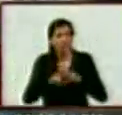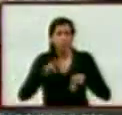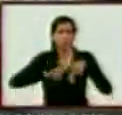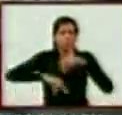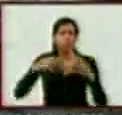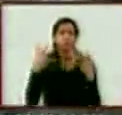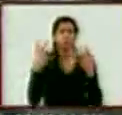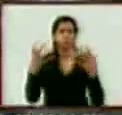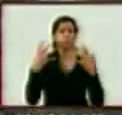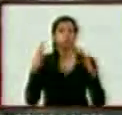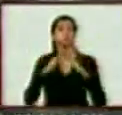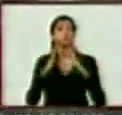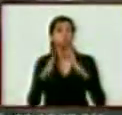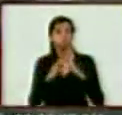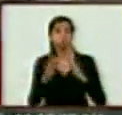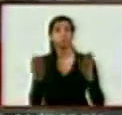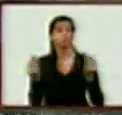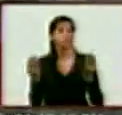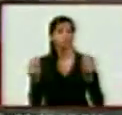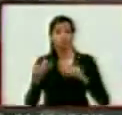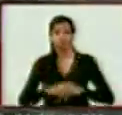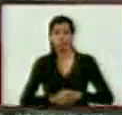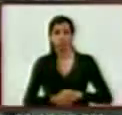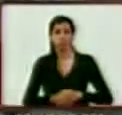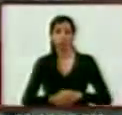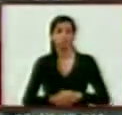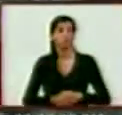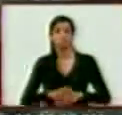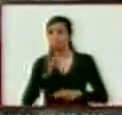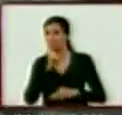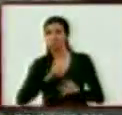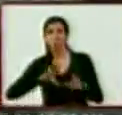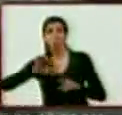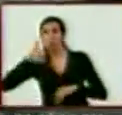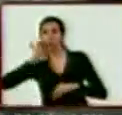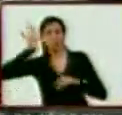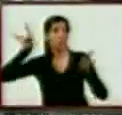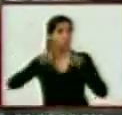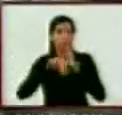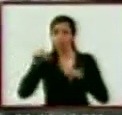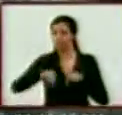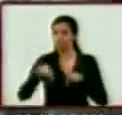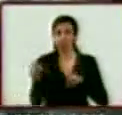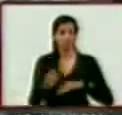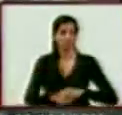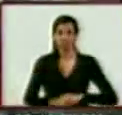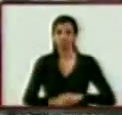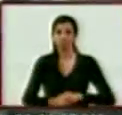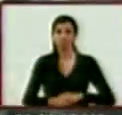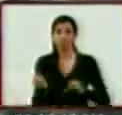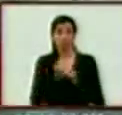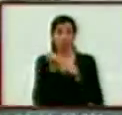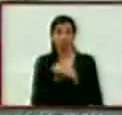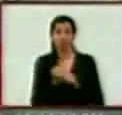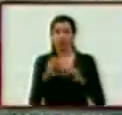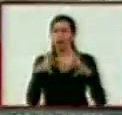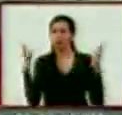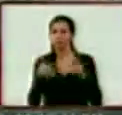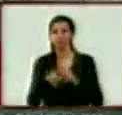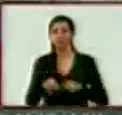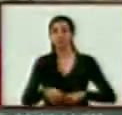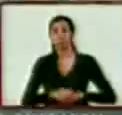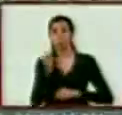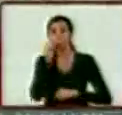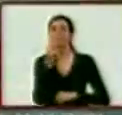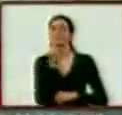como se están construyendo en Venezuela. Y tampoco se construyen en ninguna otra parte las obras de infraestructura.